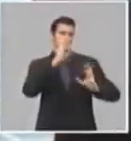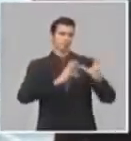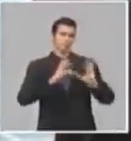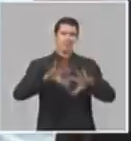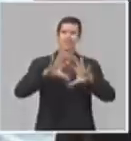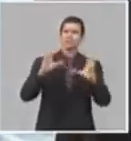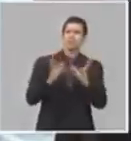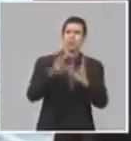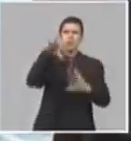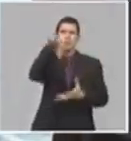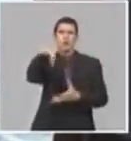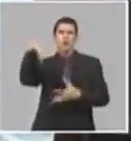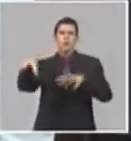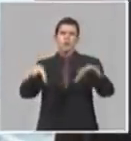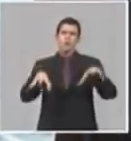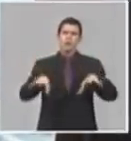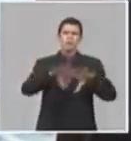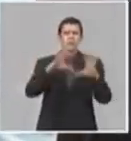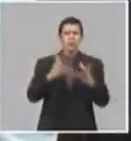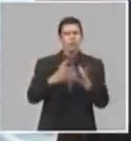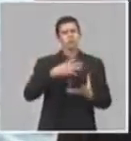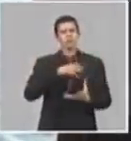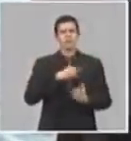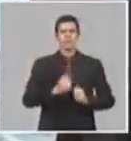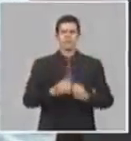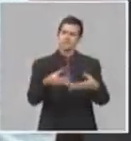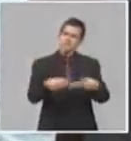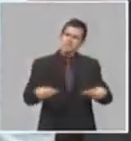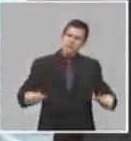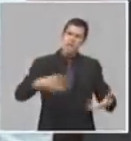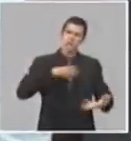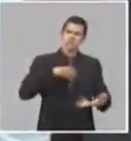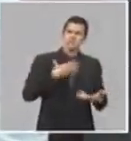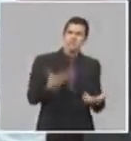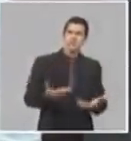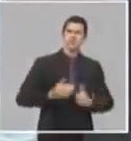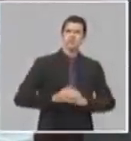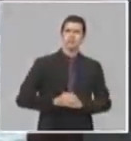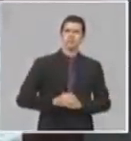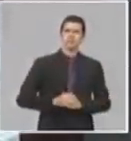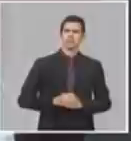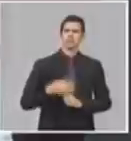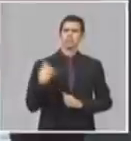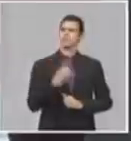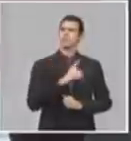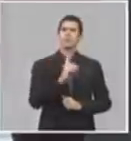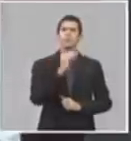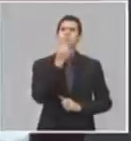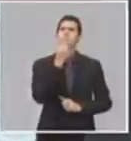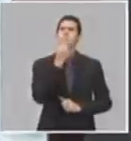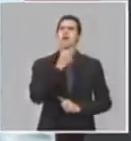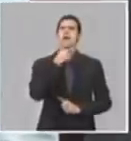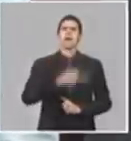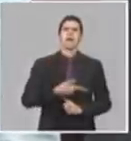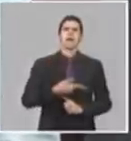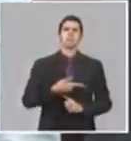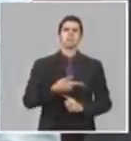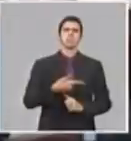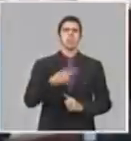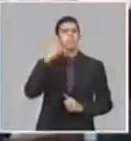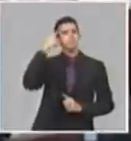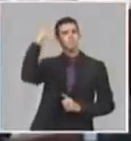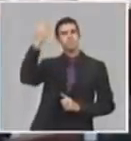Tenemos que aprovechar todas nuestras potencialidades. No podemos seguir anclados a formas de comunicar anteriores a la